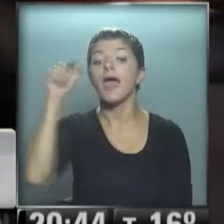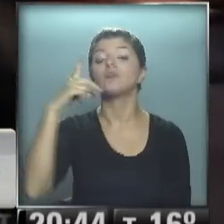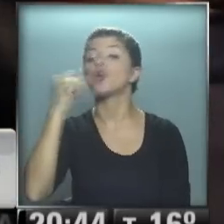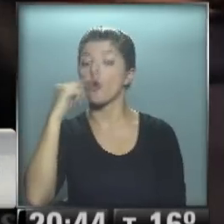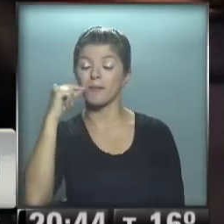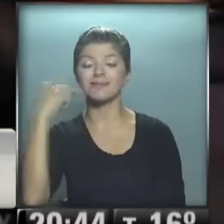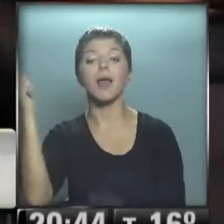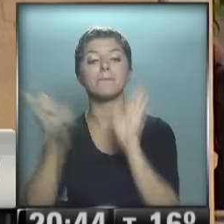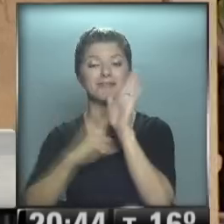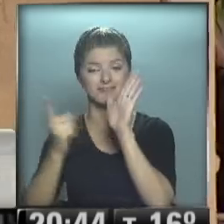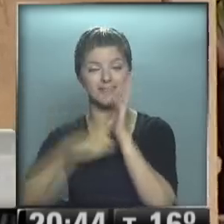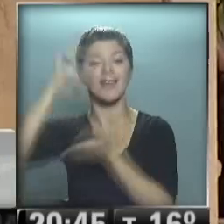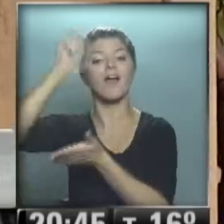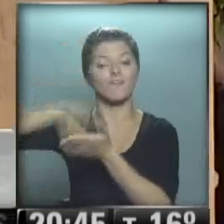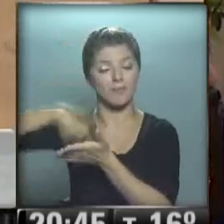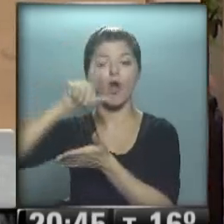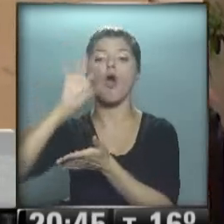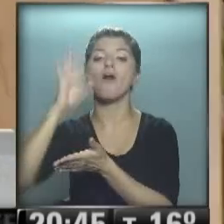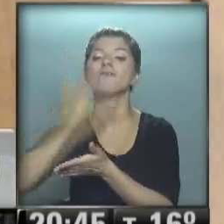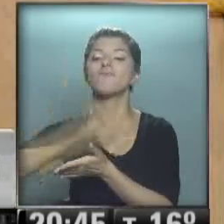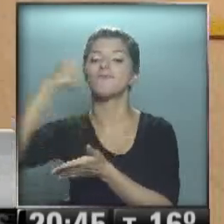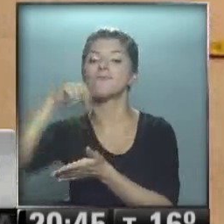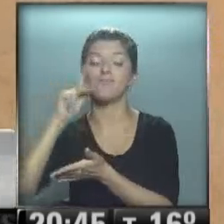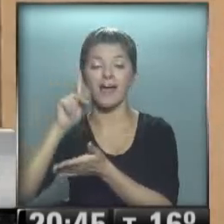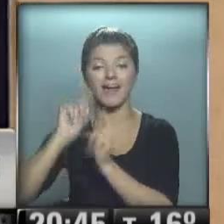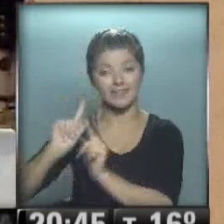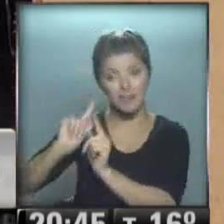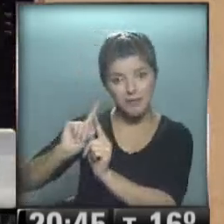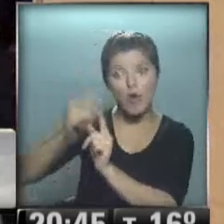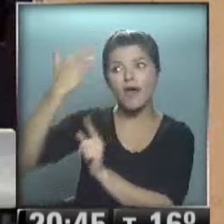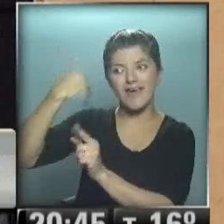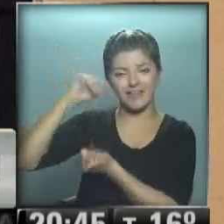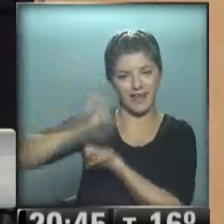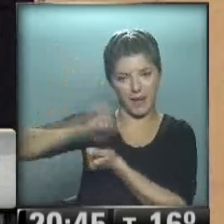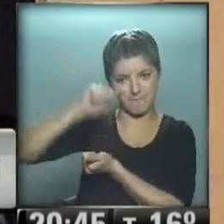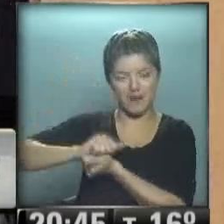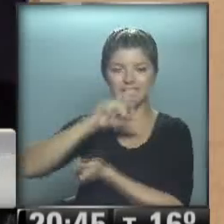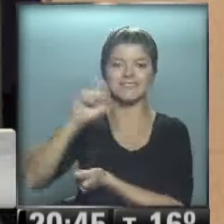el presidente de la firma Allfunds, fondo que habría adquirido la imprenta